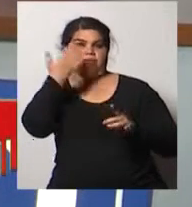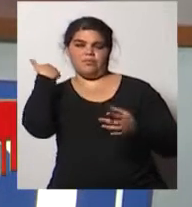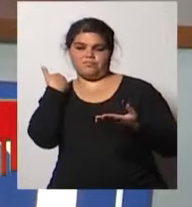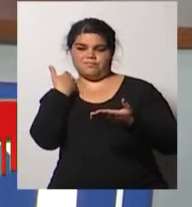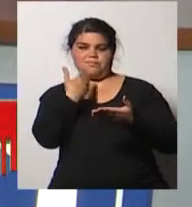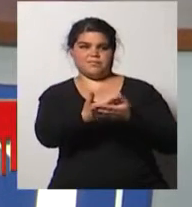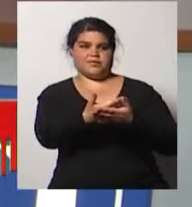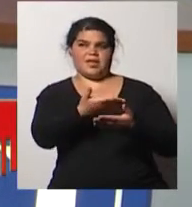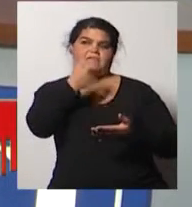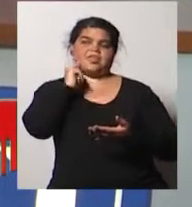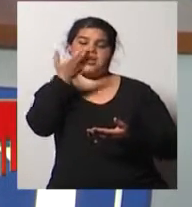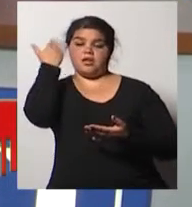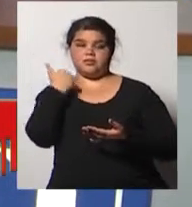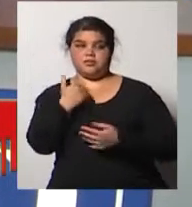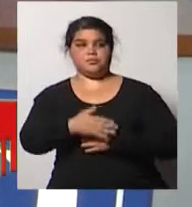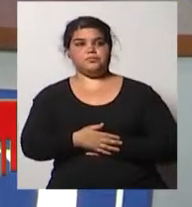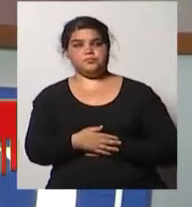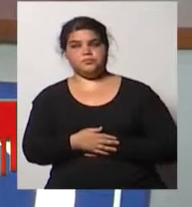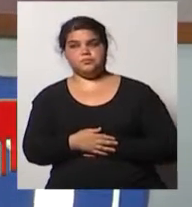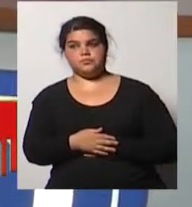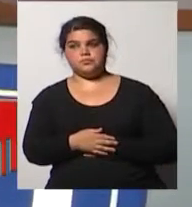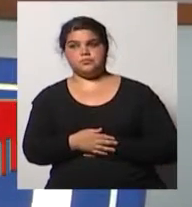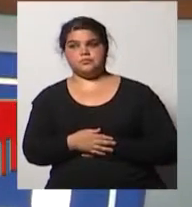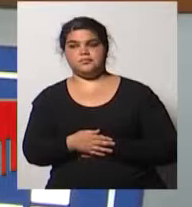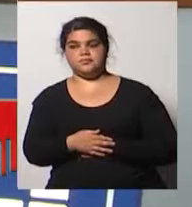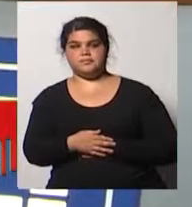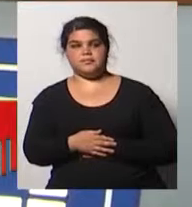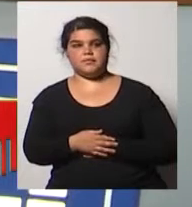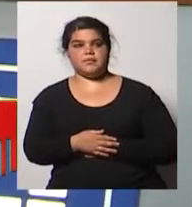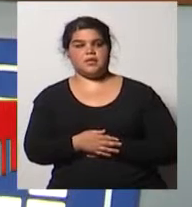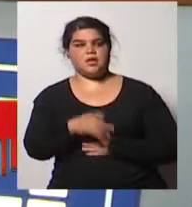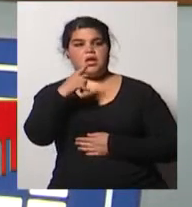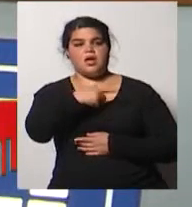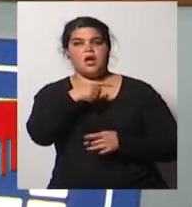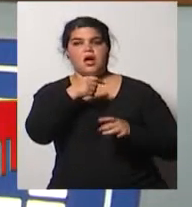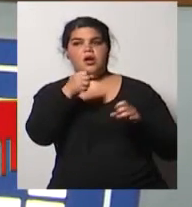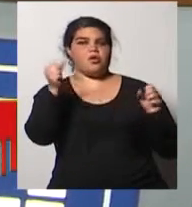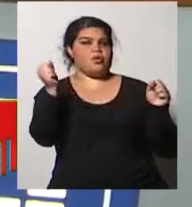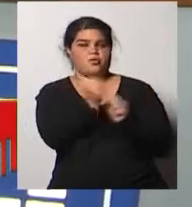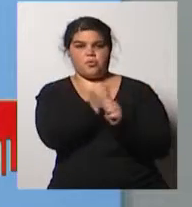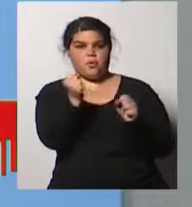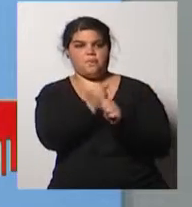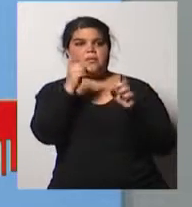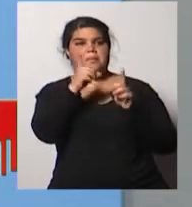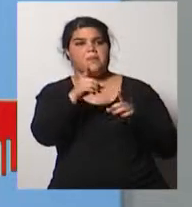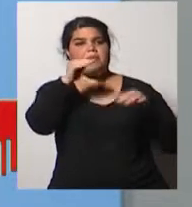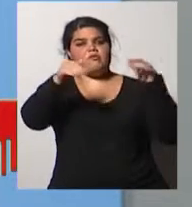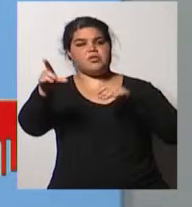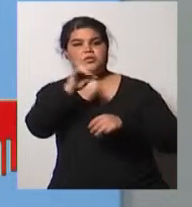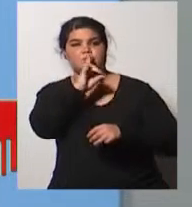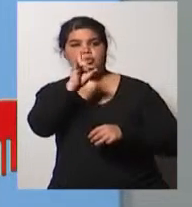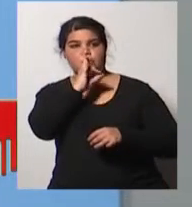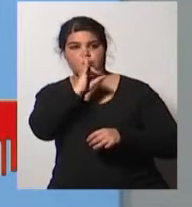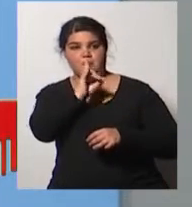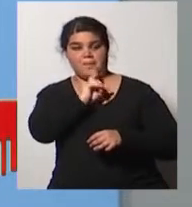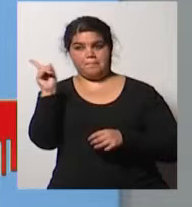horas, el día de ayer, la nulidad, un fallo de nulidad de las elecciones en la provincia de Tucumán. Le quería consultar,